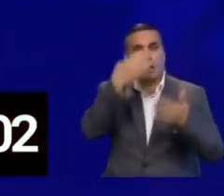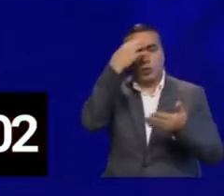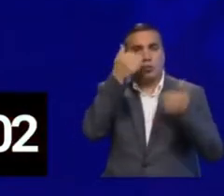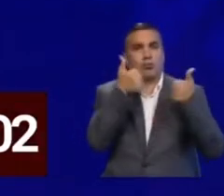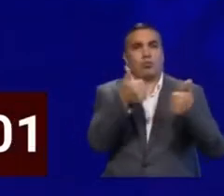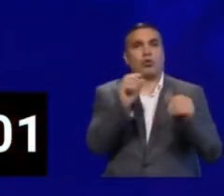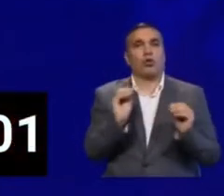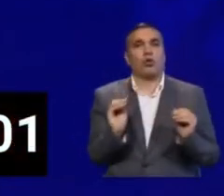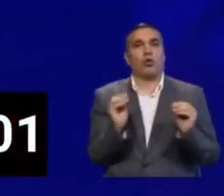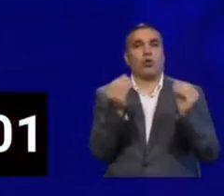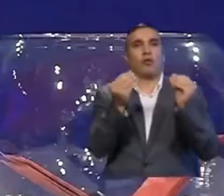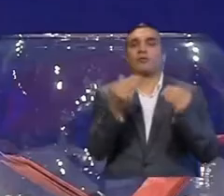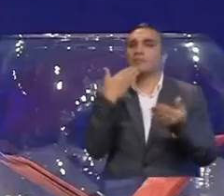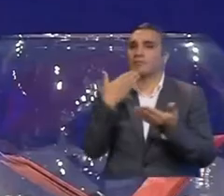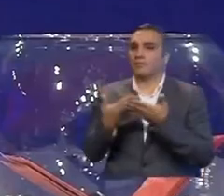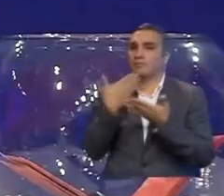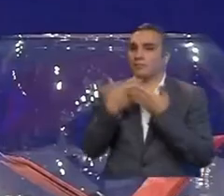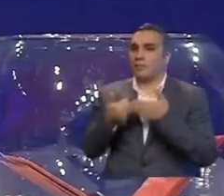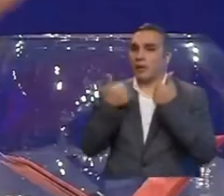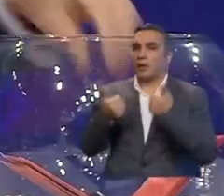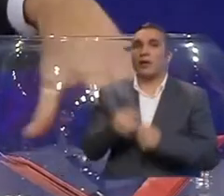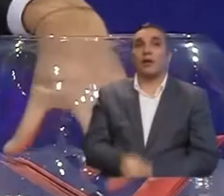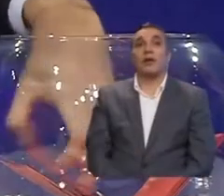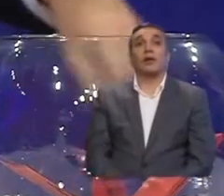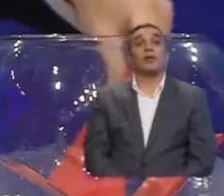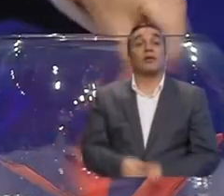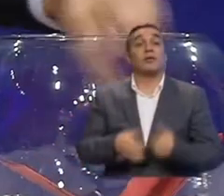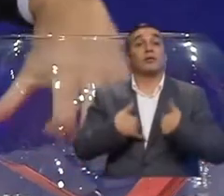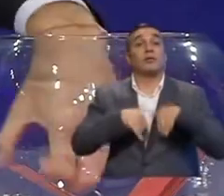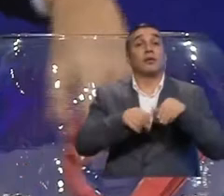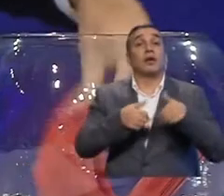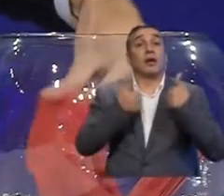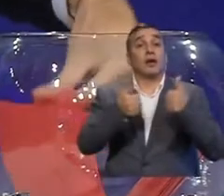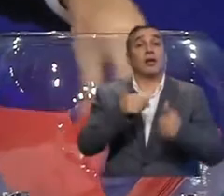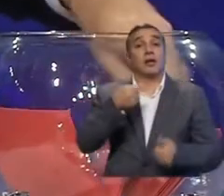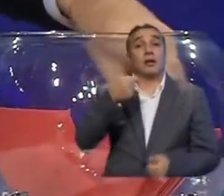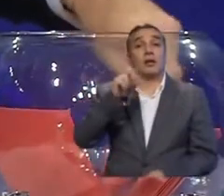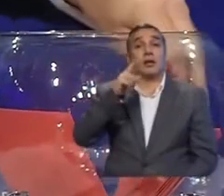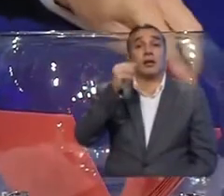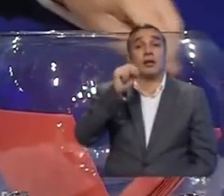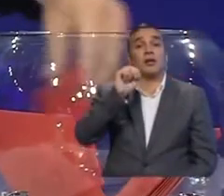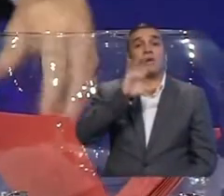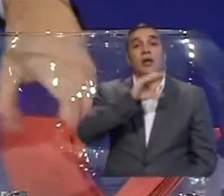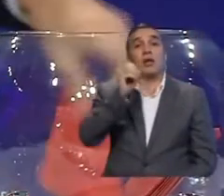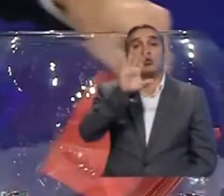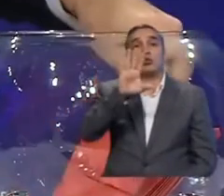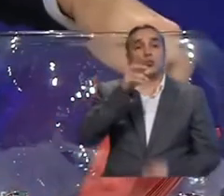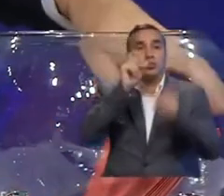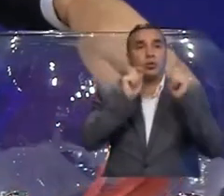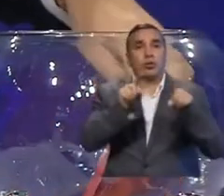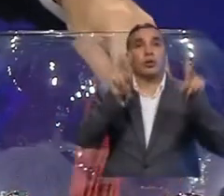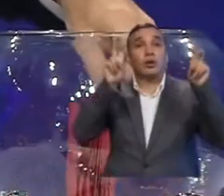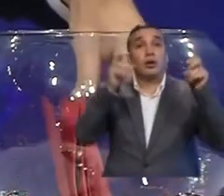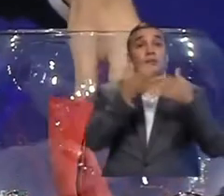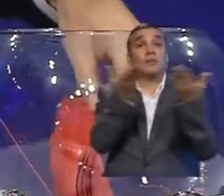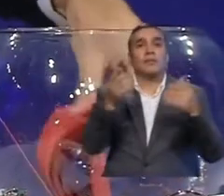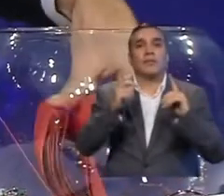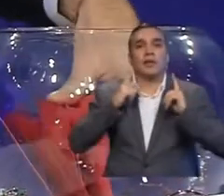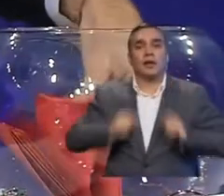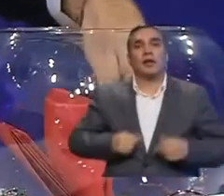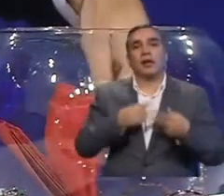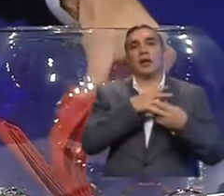de nuestros jóvenes. Gracias, candidata Peña. Continuamos con el candidato Gerson Almeida y su pregunta relacionada también a salud